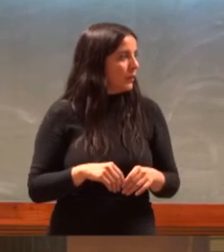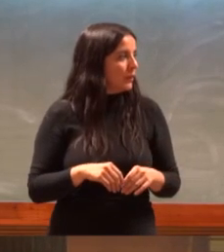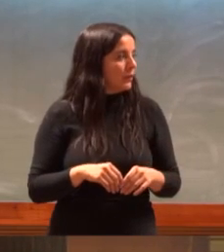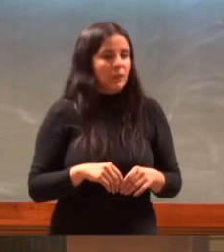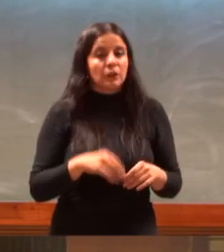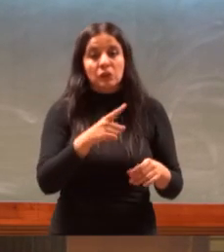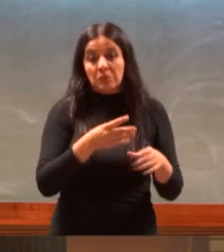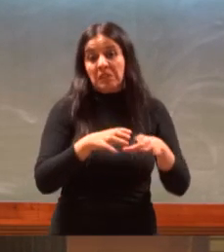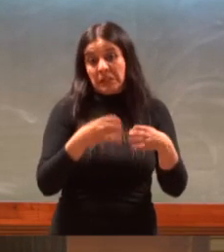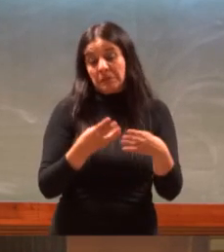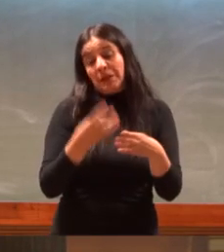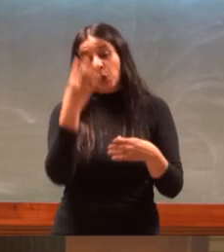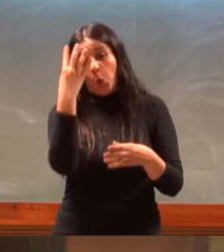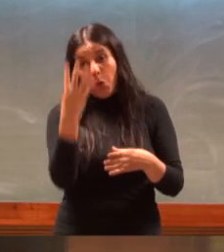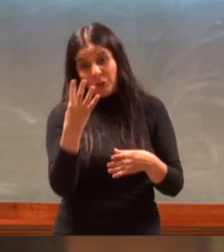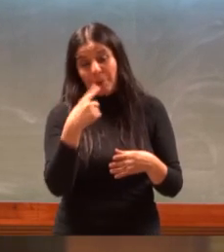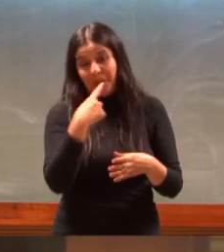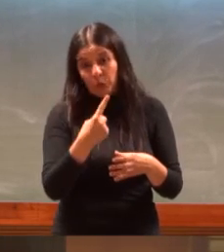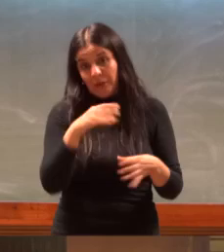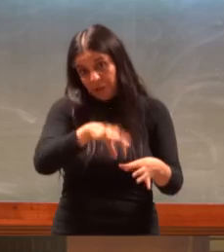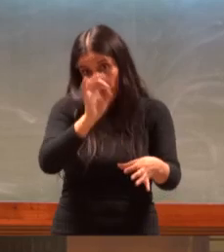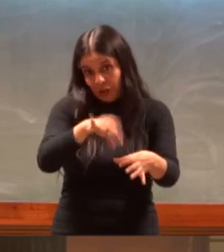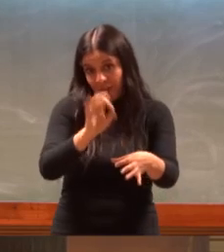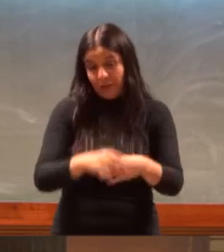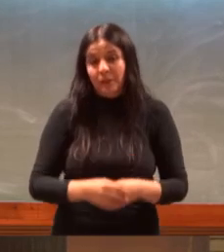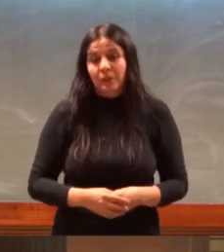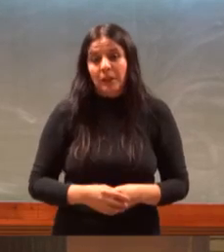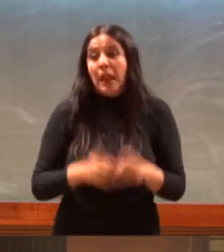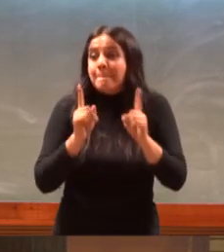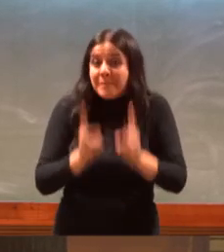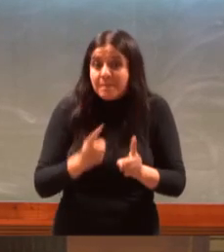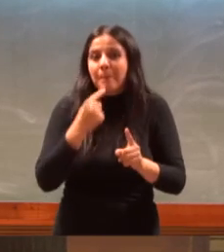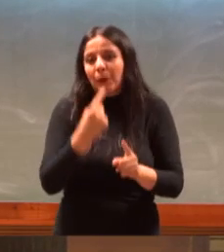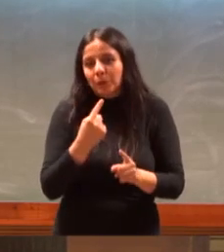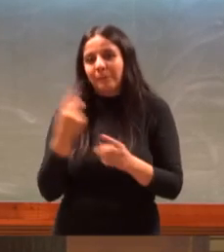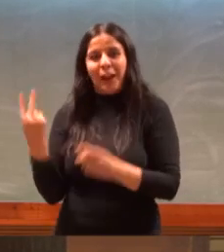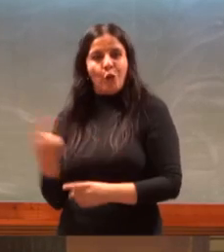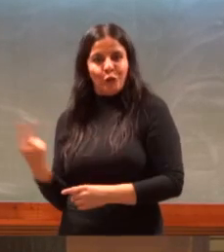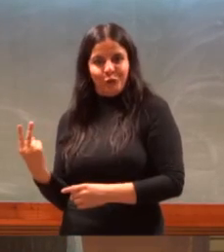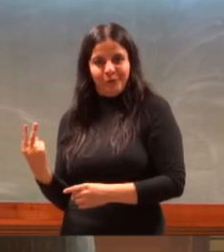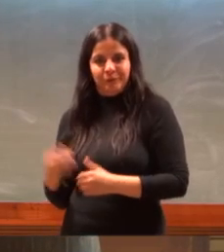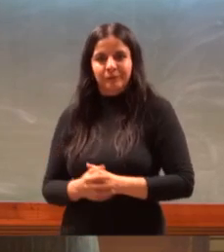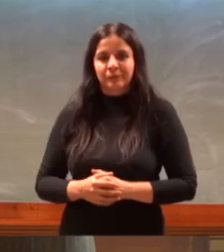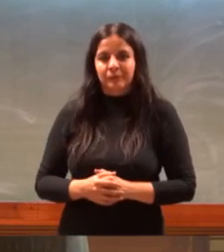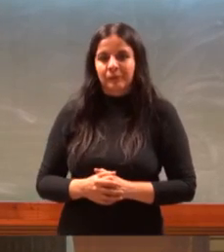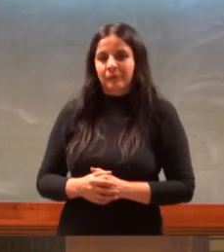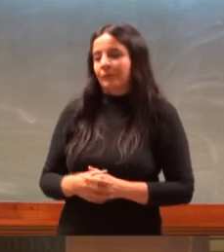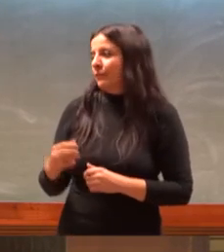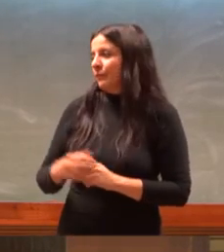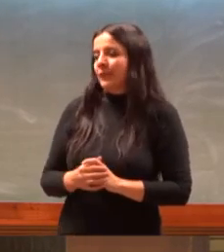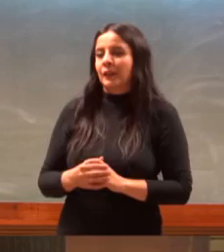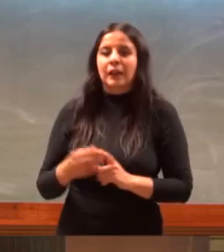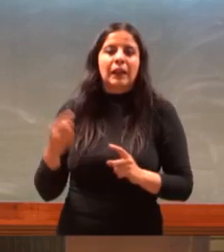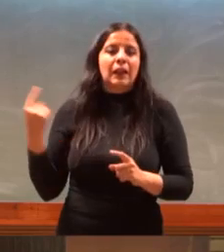la plataformas y las mismas preguntas para ambos candidatos en este caso cada candidato va a tener la